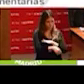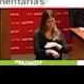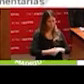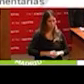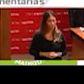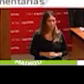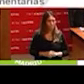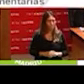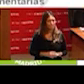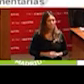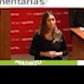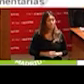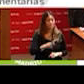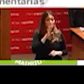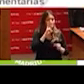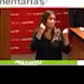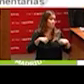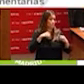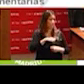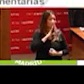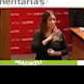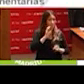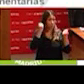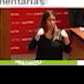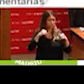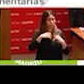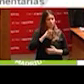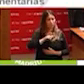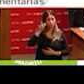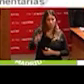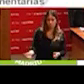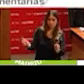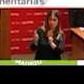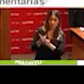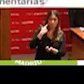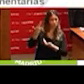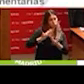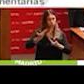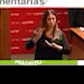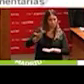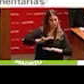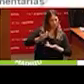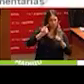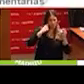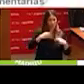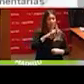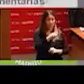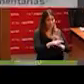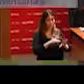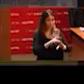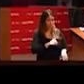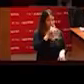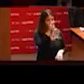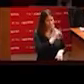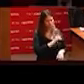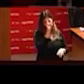inserción el entrenamiento como he dicho es desarrollado por el preparador la laboral se ha hablado antes de ello hemos visto un vídeo yo creo que